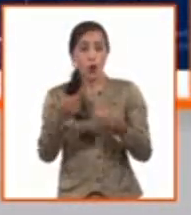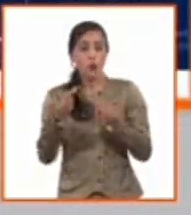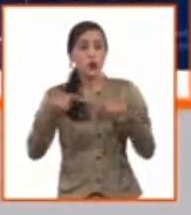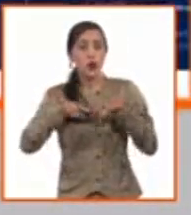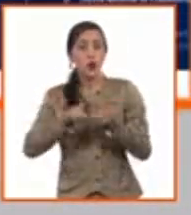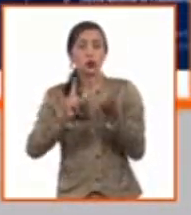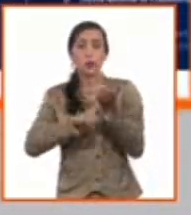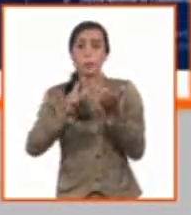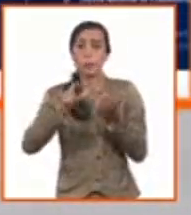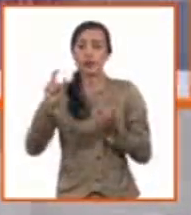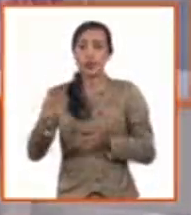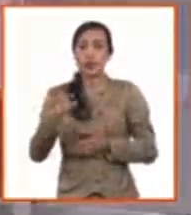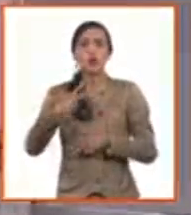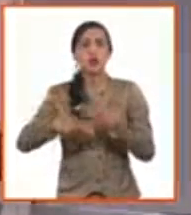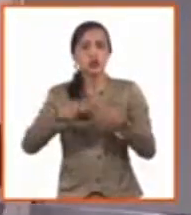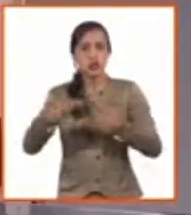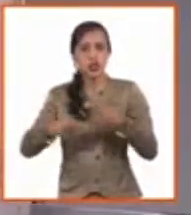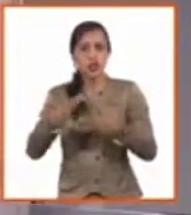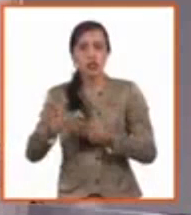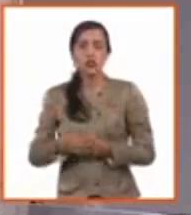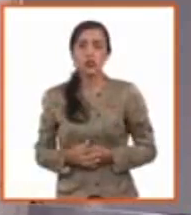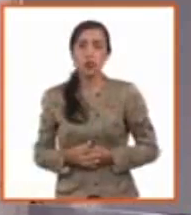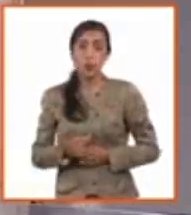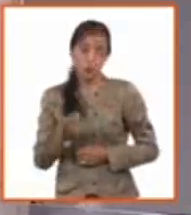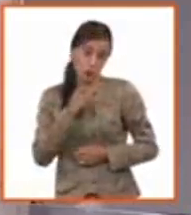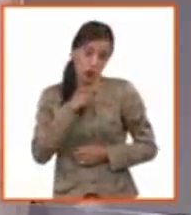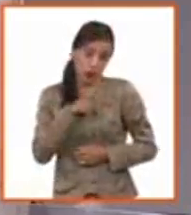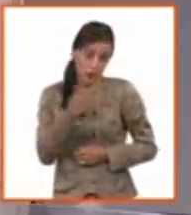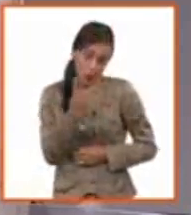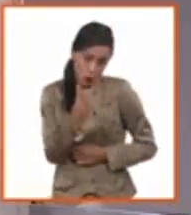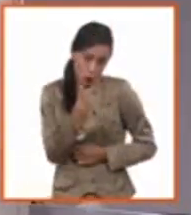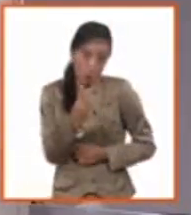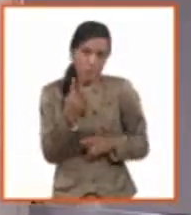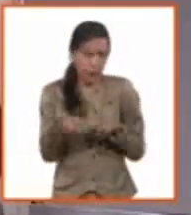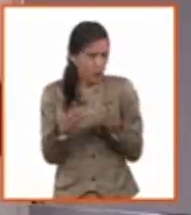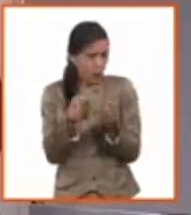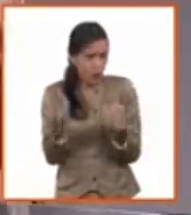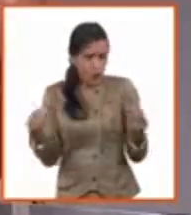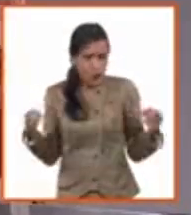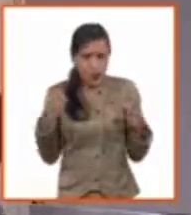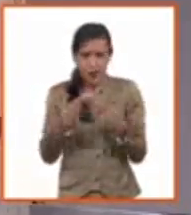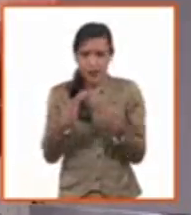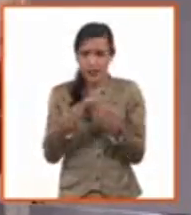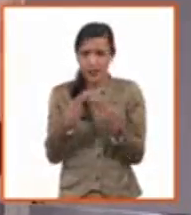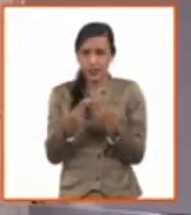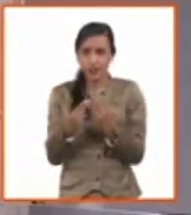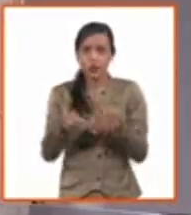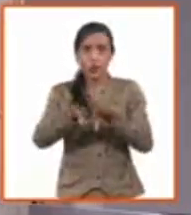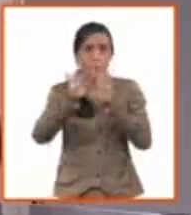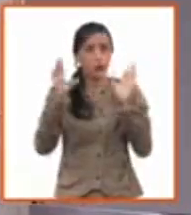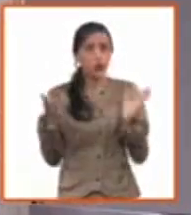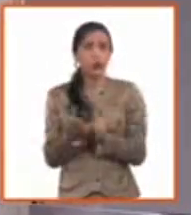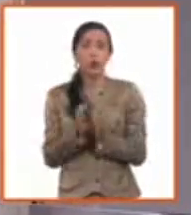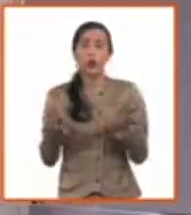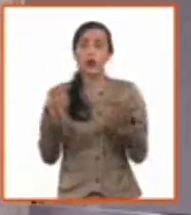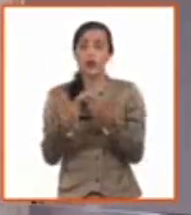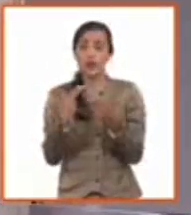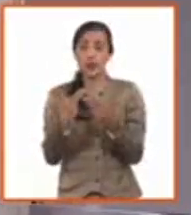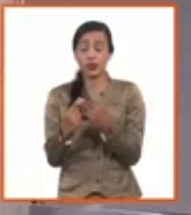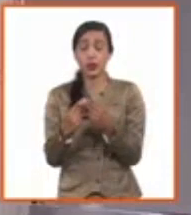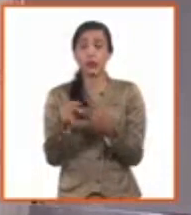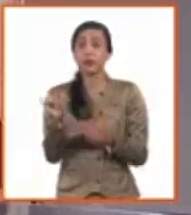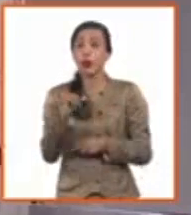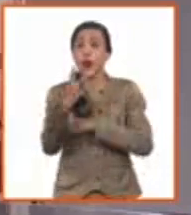comercio de conjunto con el partido se desarrolló convencional sólo uno porque se hicieron los muchos eventos varios eventos todos los eventos de